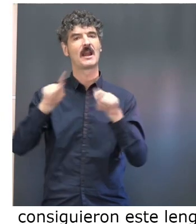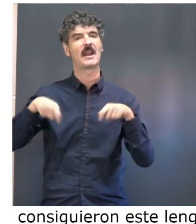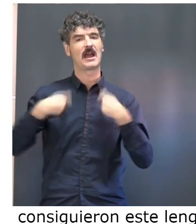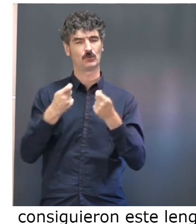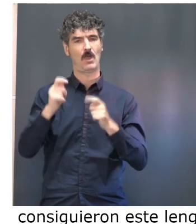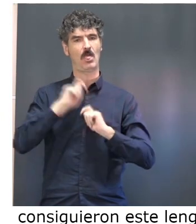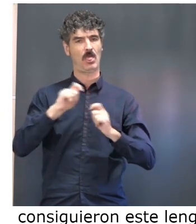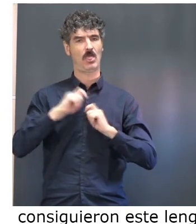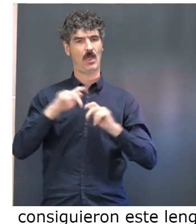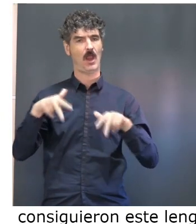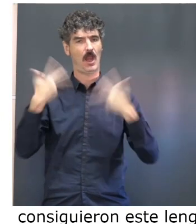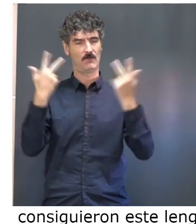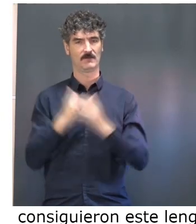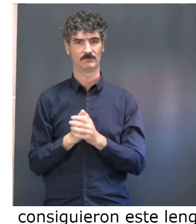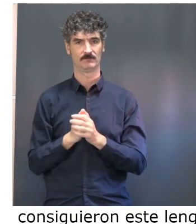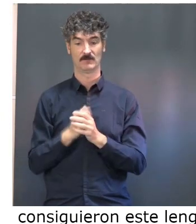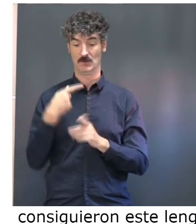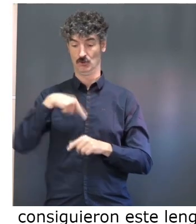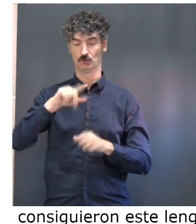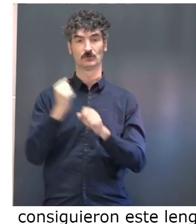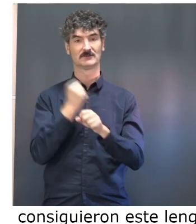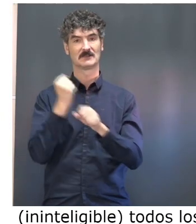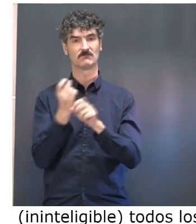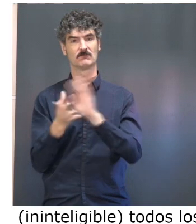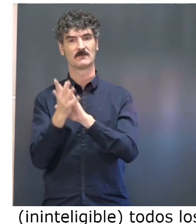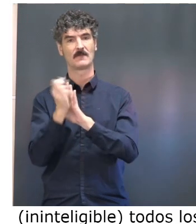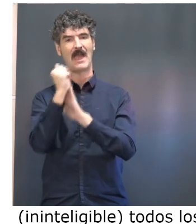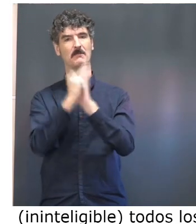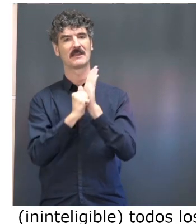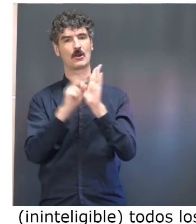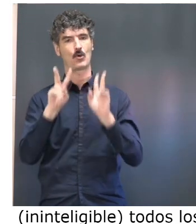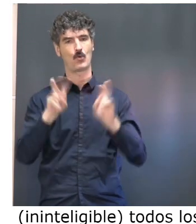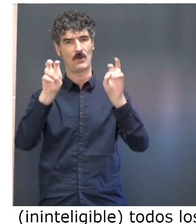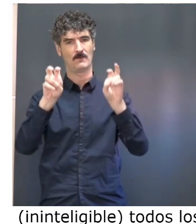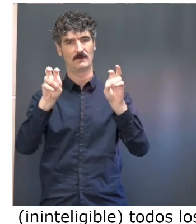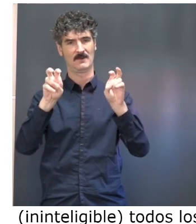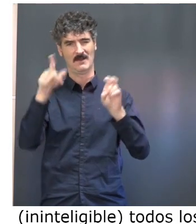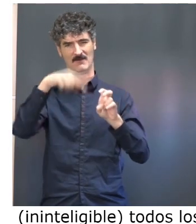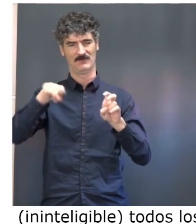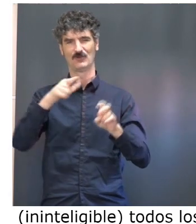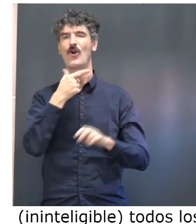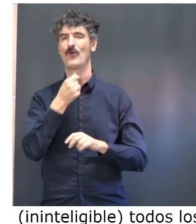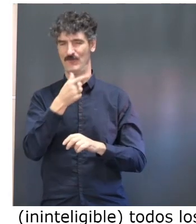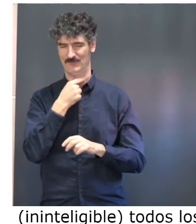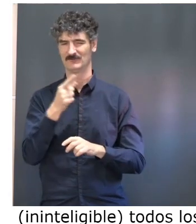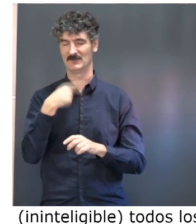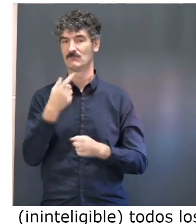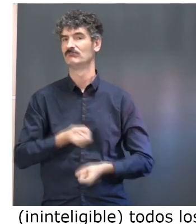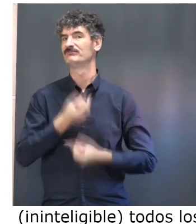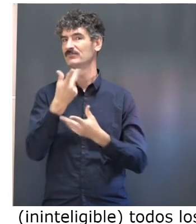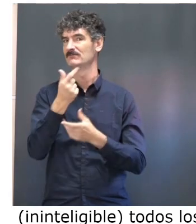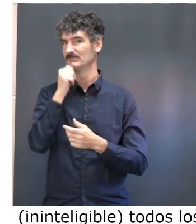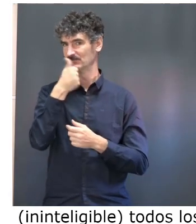disposición. Y ahora estamos trabajando en una nueva aplicación que os va a encantar. No os puedo desvelar mucho ni lo que